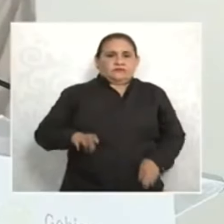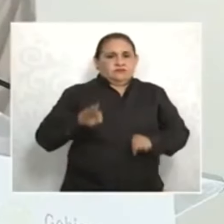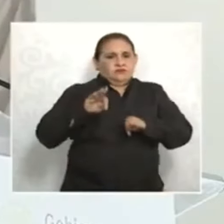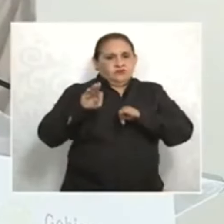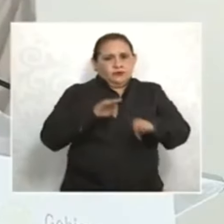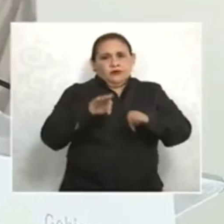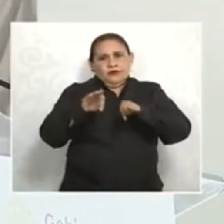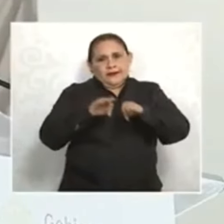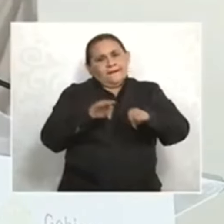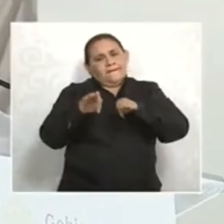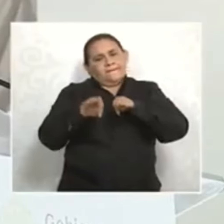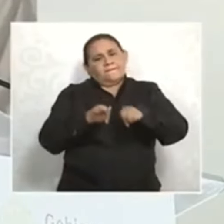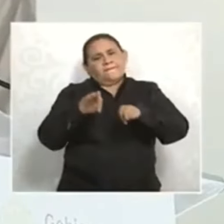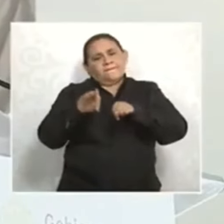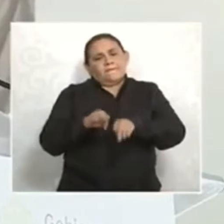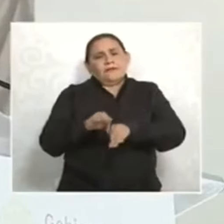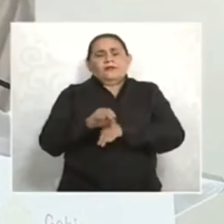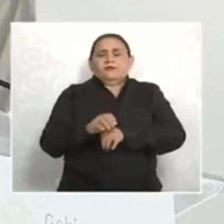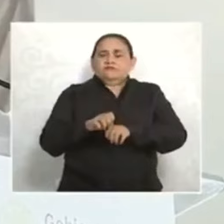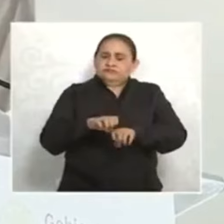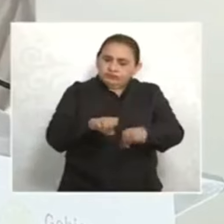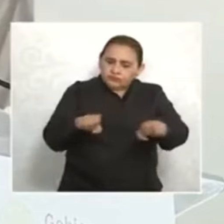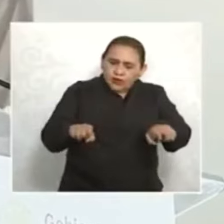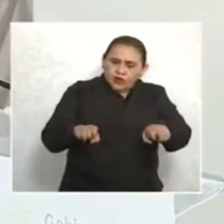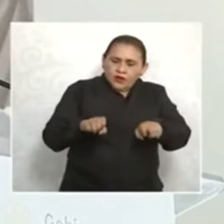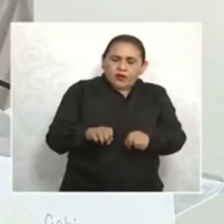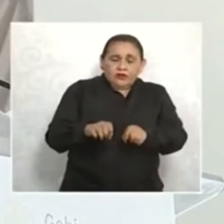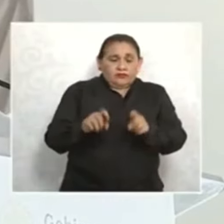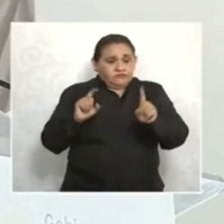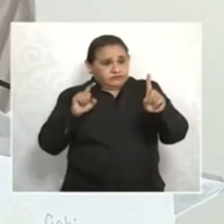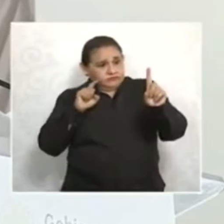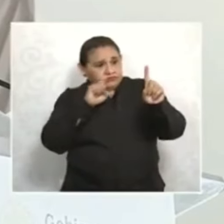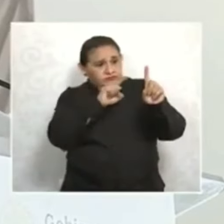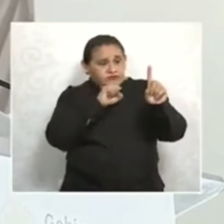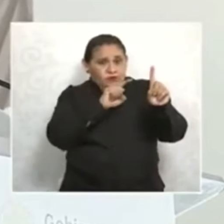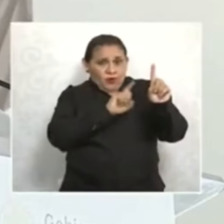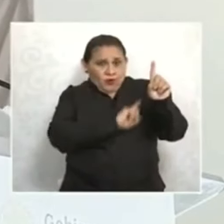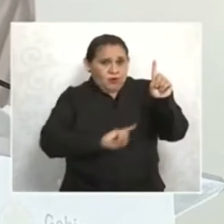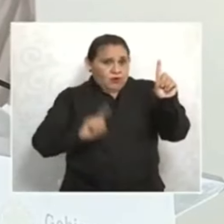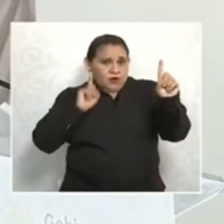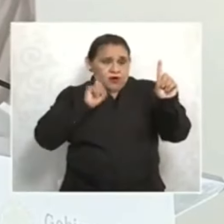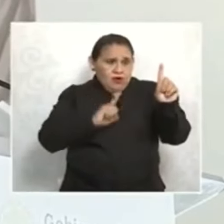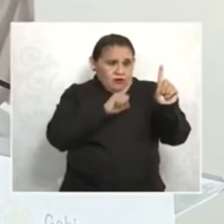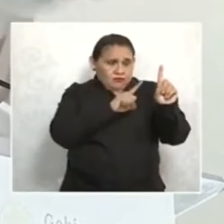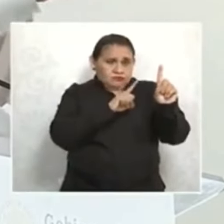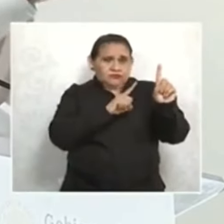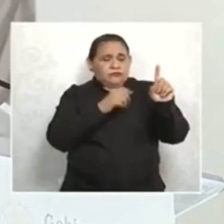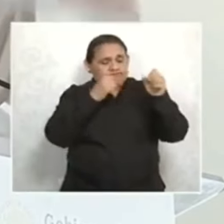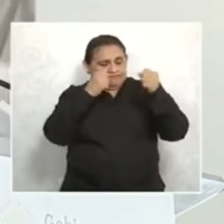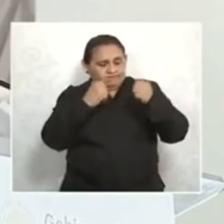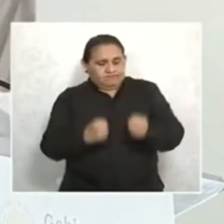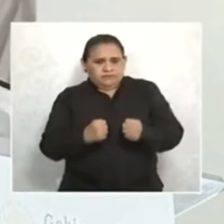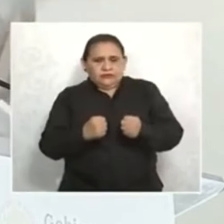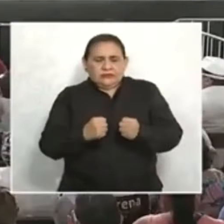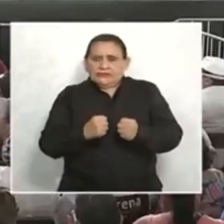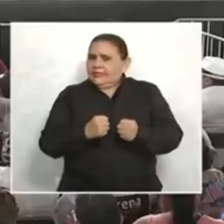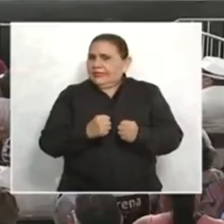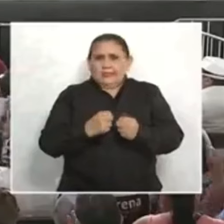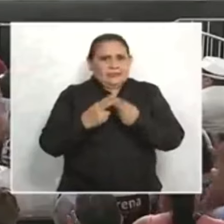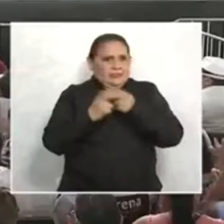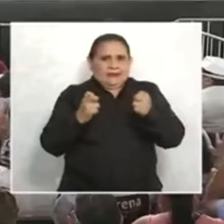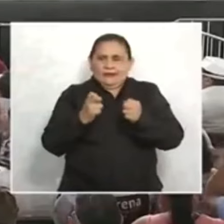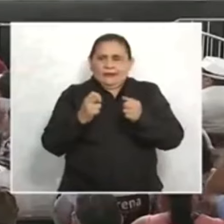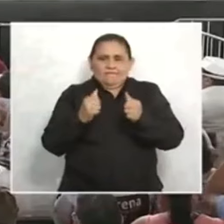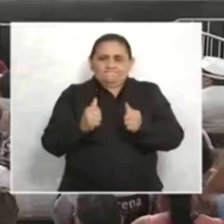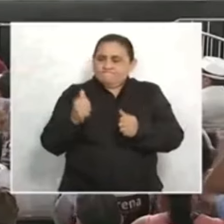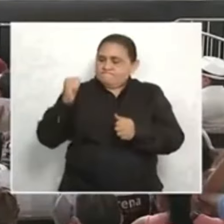siempre en equipo con la presidenta Claudia Sheinbaum para garantizar que nadie se quede atrás en